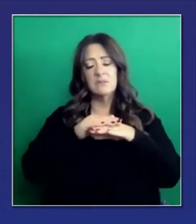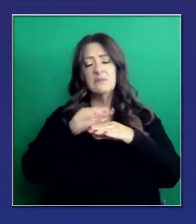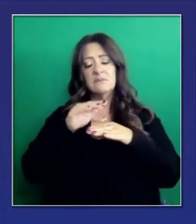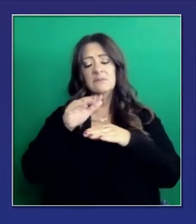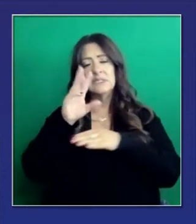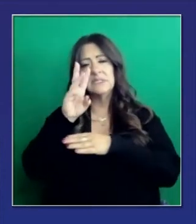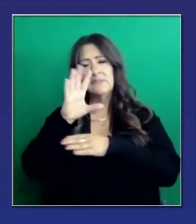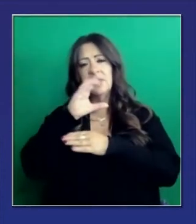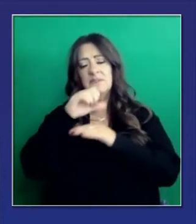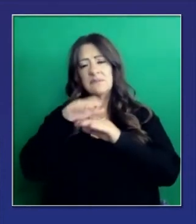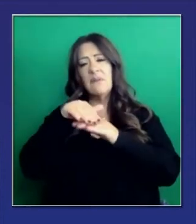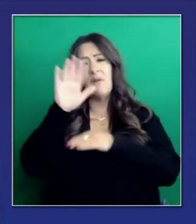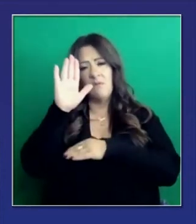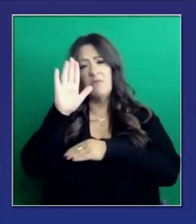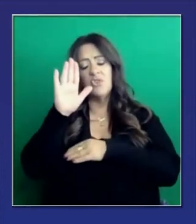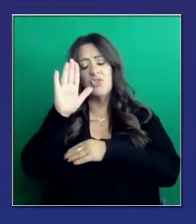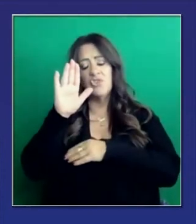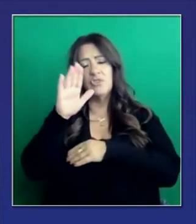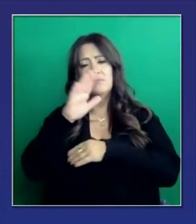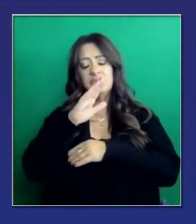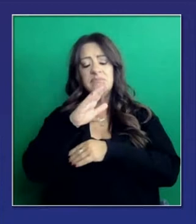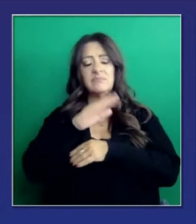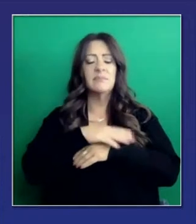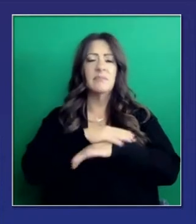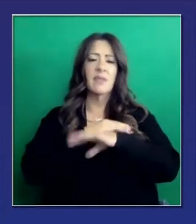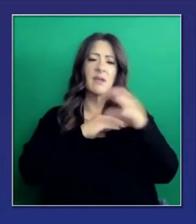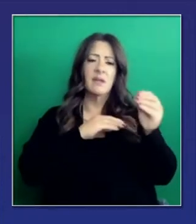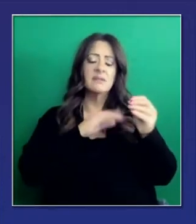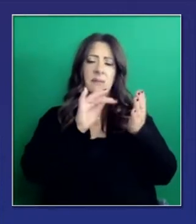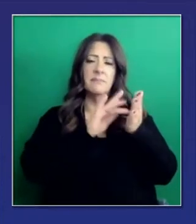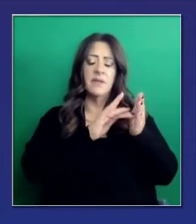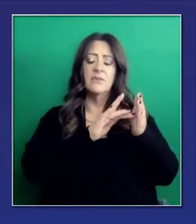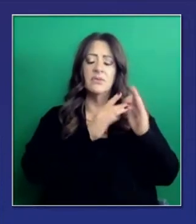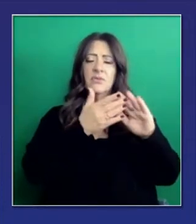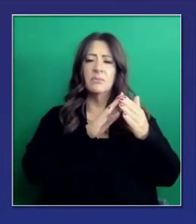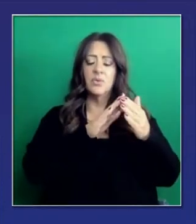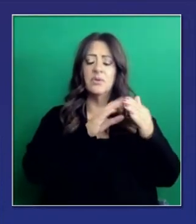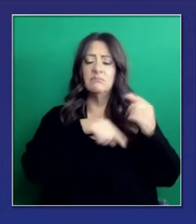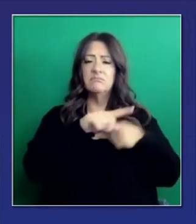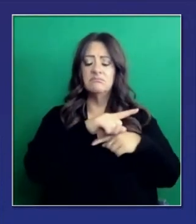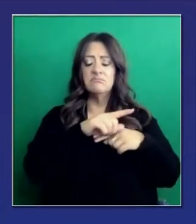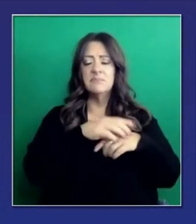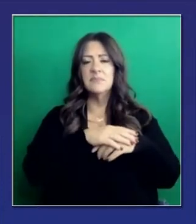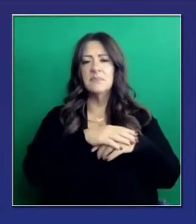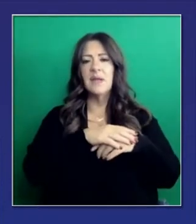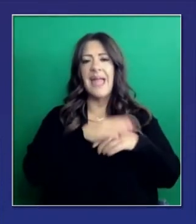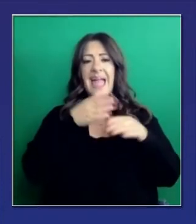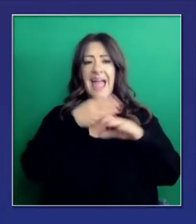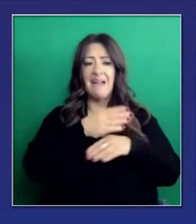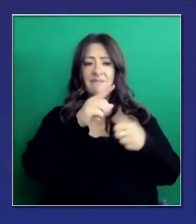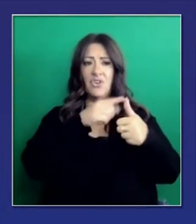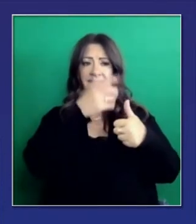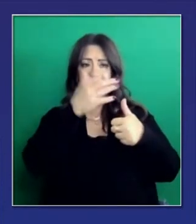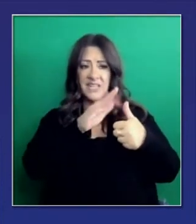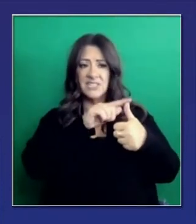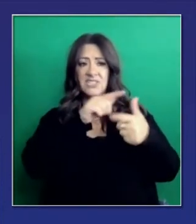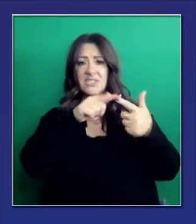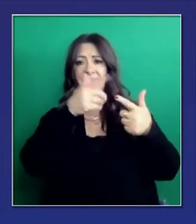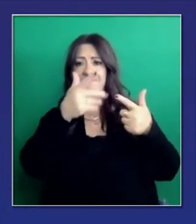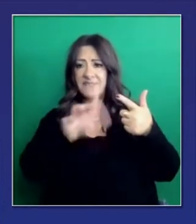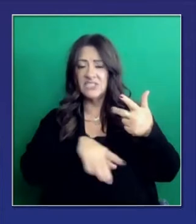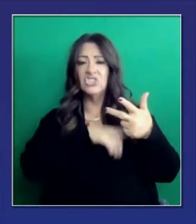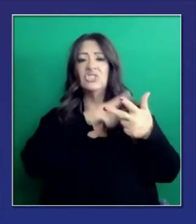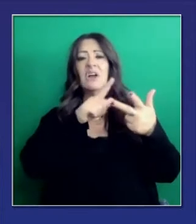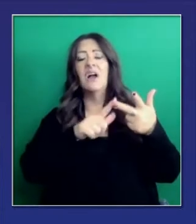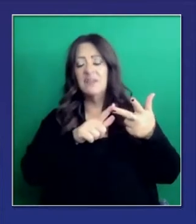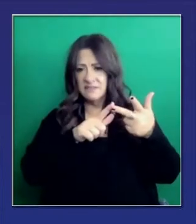personas representadas. Y queremos que lo más importante al pasar por este grupo, por este nivel, empezar a hacer la transición. Y ya hablaremos